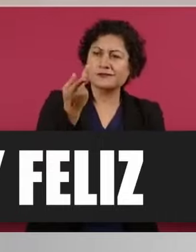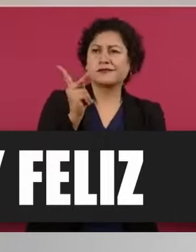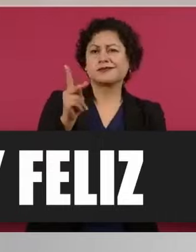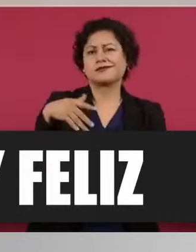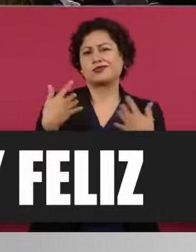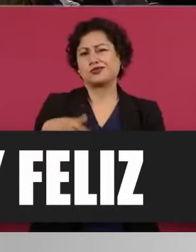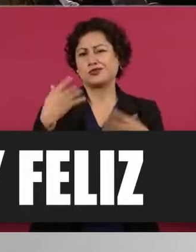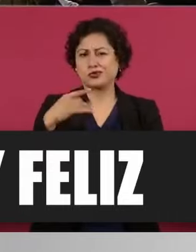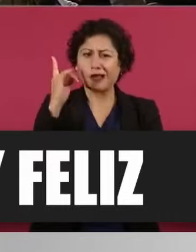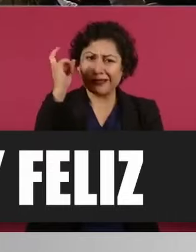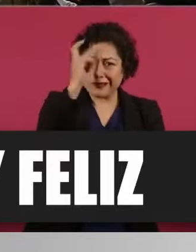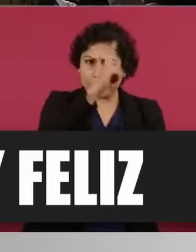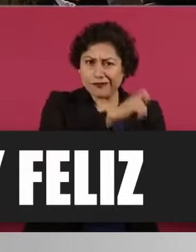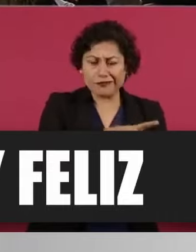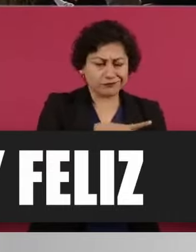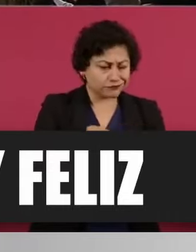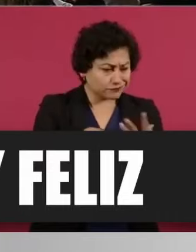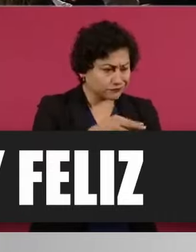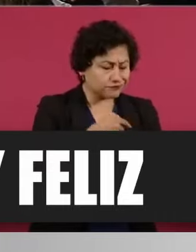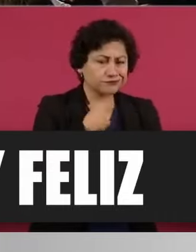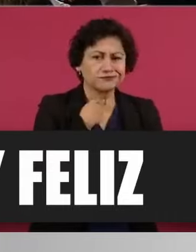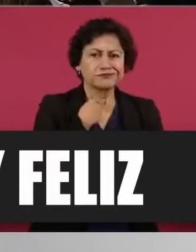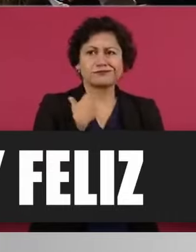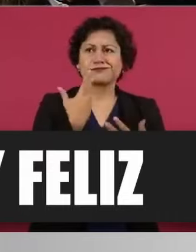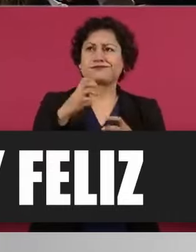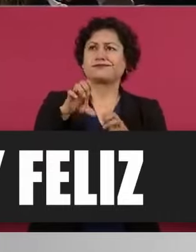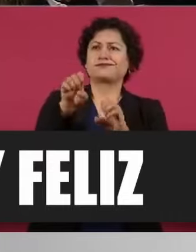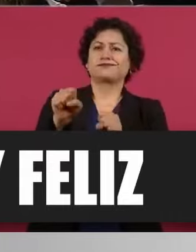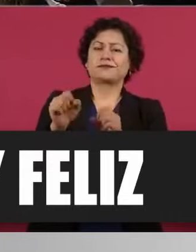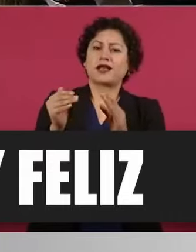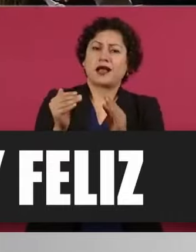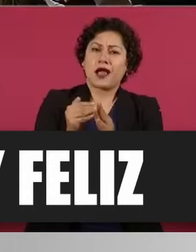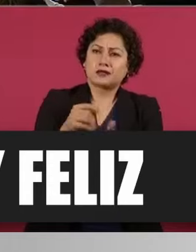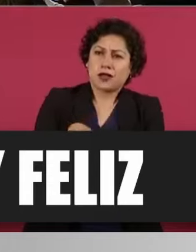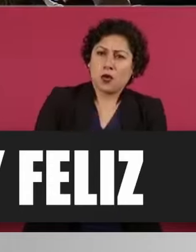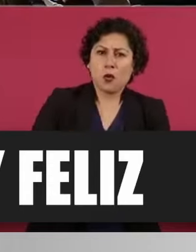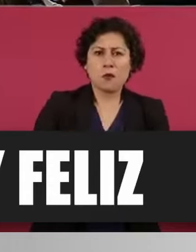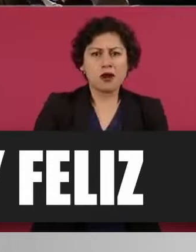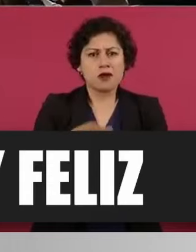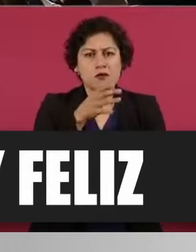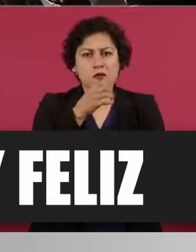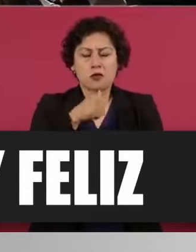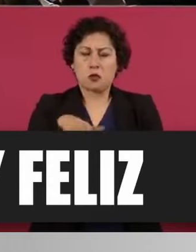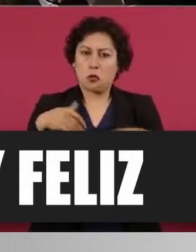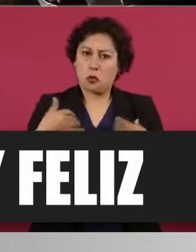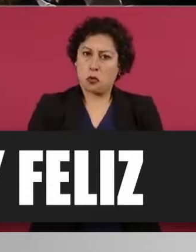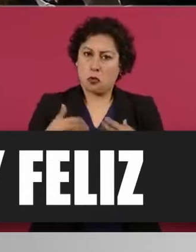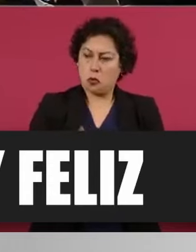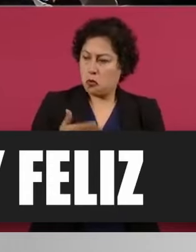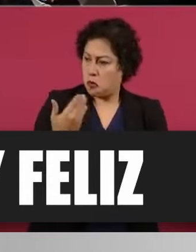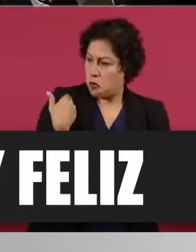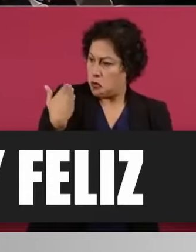los costos de la vivienda. Últimamente han aumentado mucho los costos de vivienda,